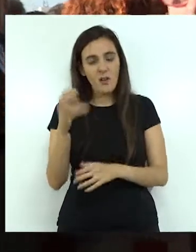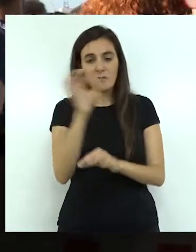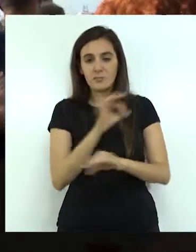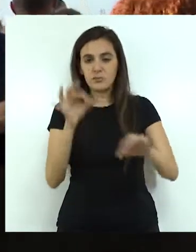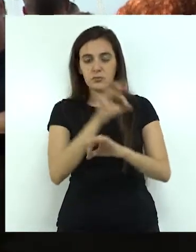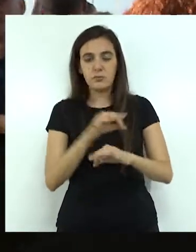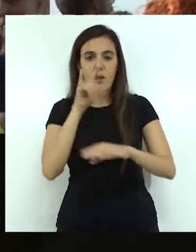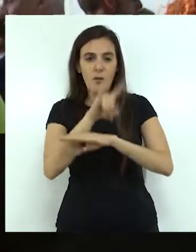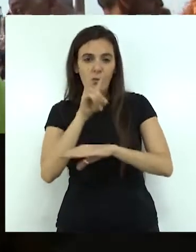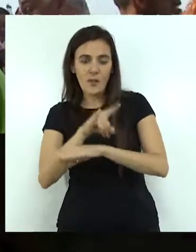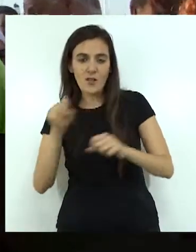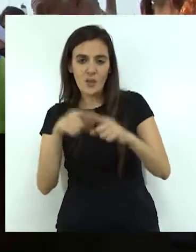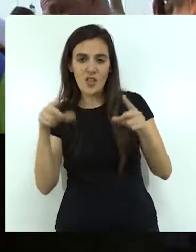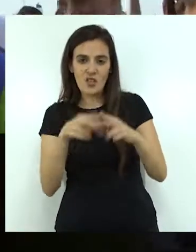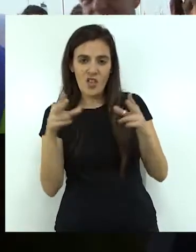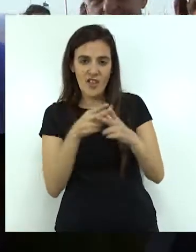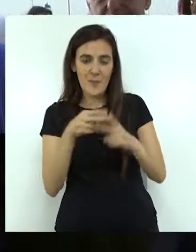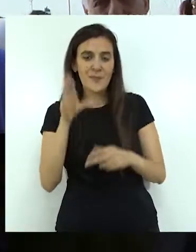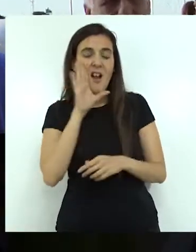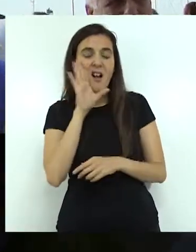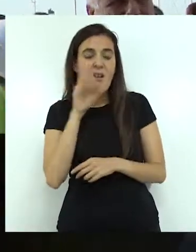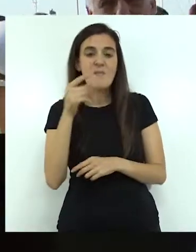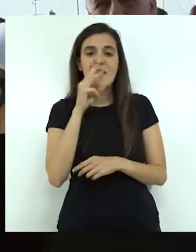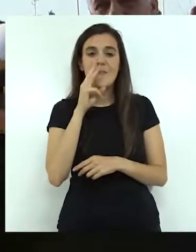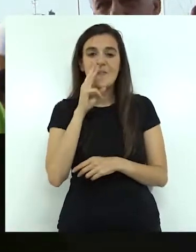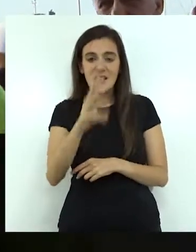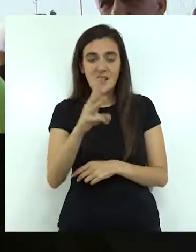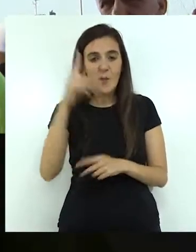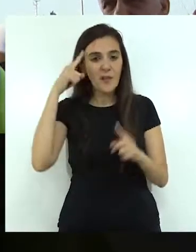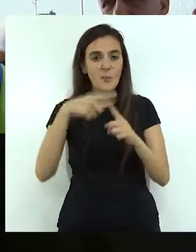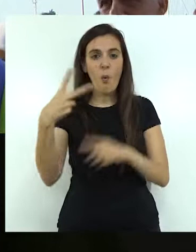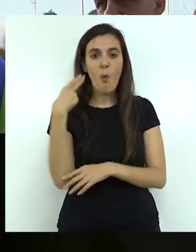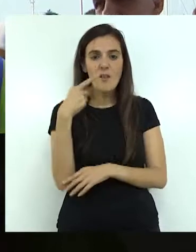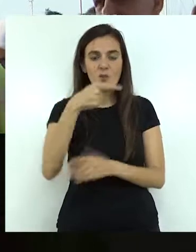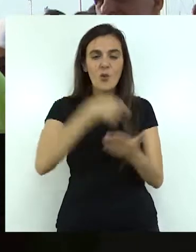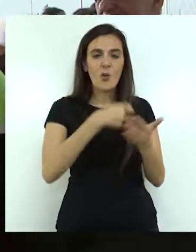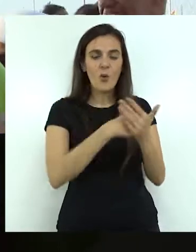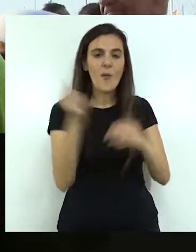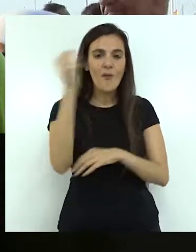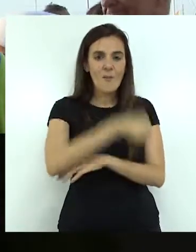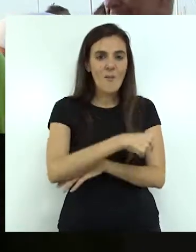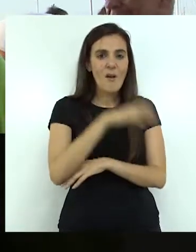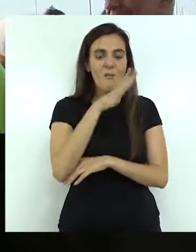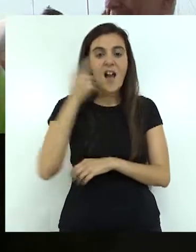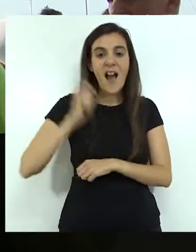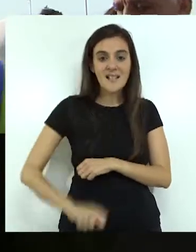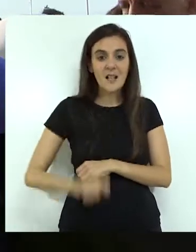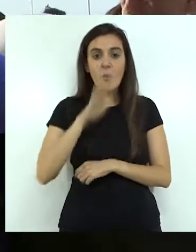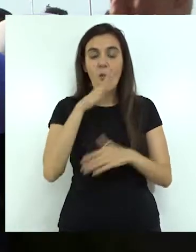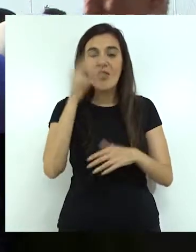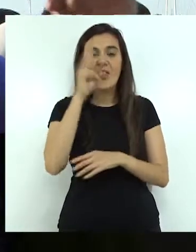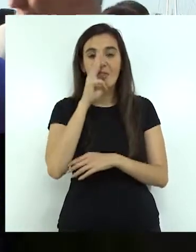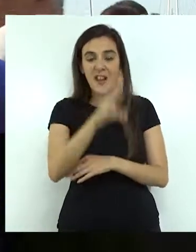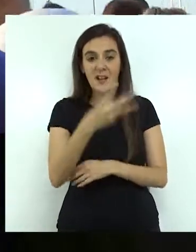social a mí me quedan tres años para jubilarme y lo que quiero que ellos cobren más que yo que le lleguen al salario porque a mí ya para tres años me quedé igual